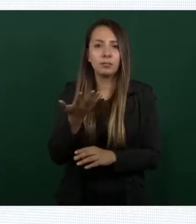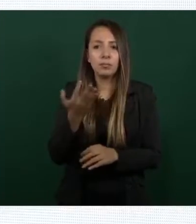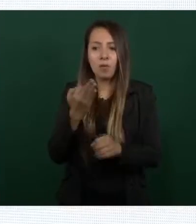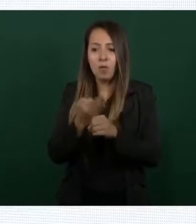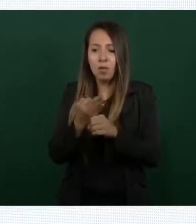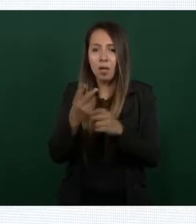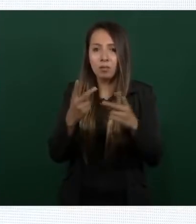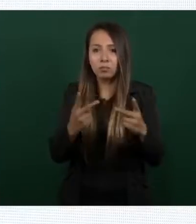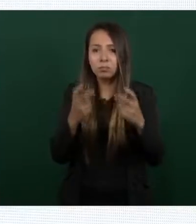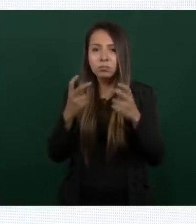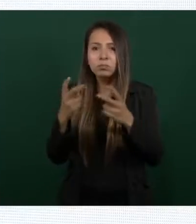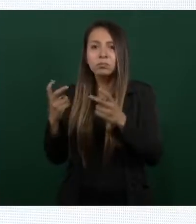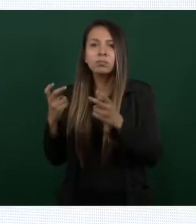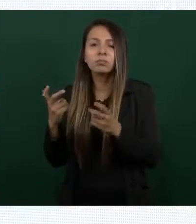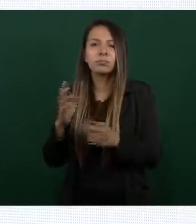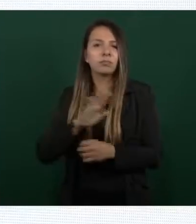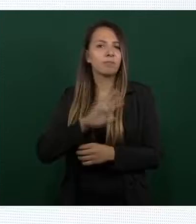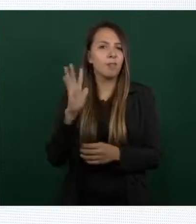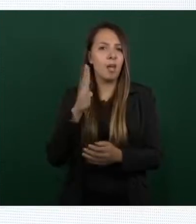robar.